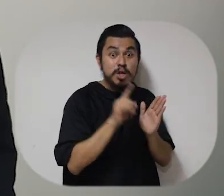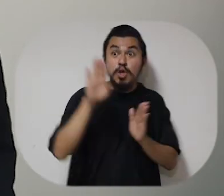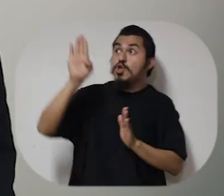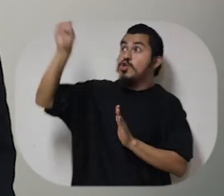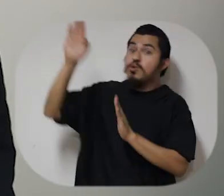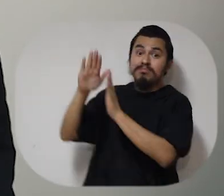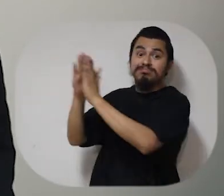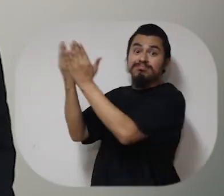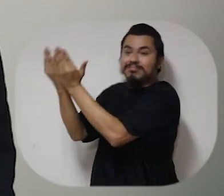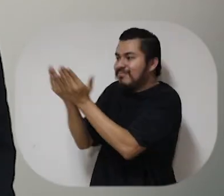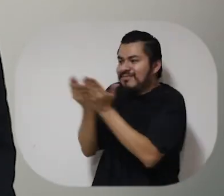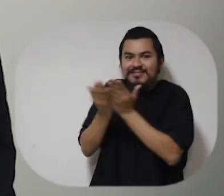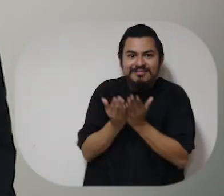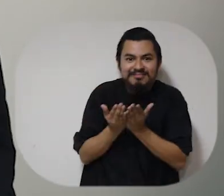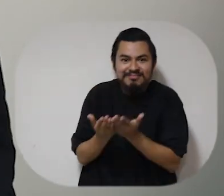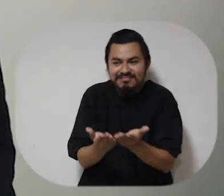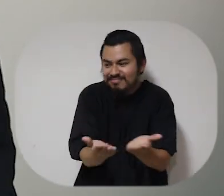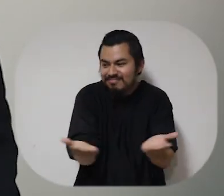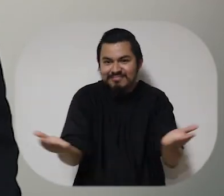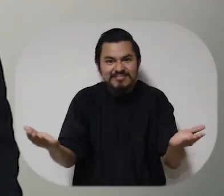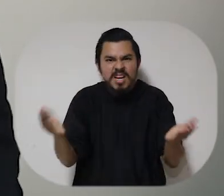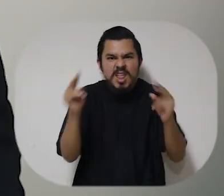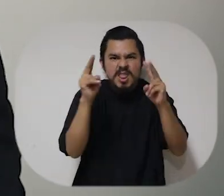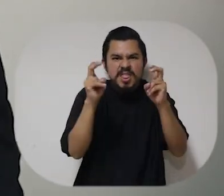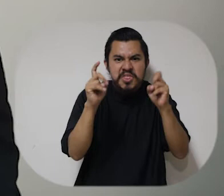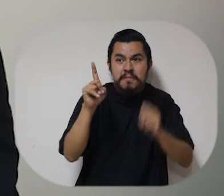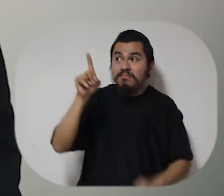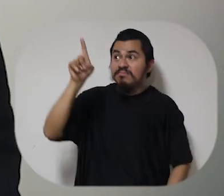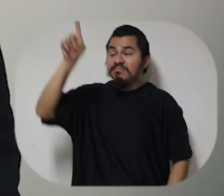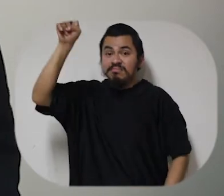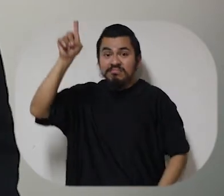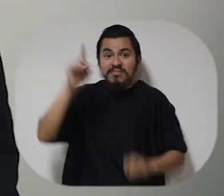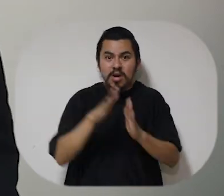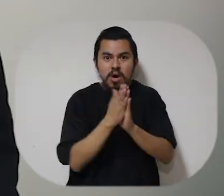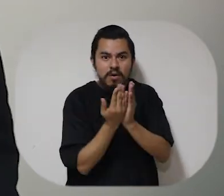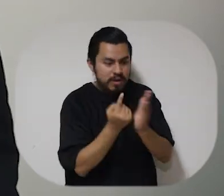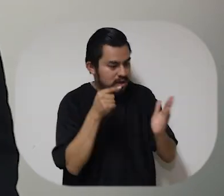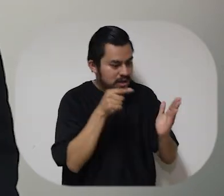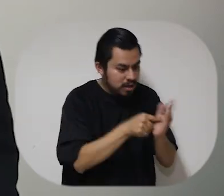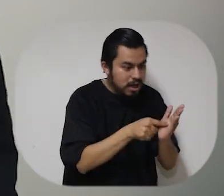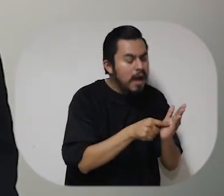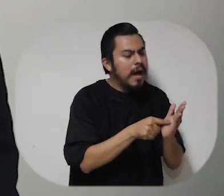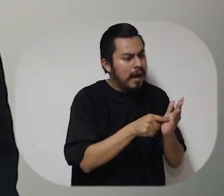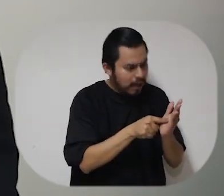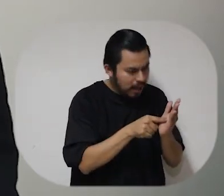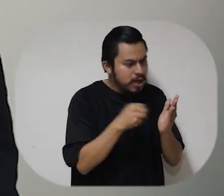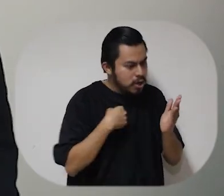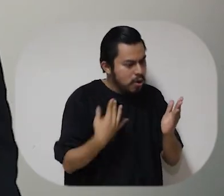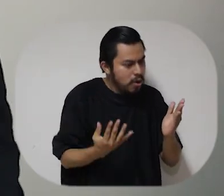entregado y es acerca de Dios, y a través de esta Biblia nosotros podemos ser